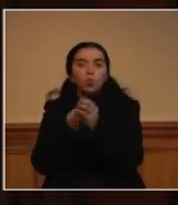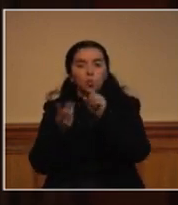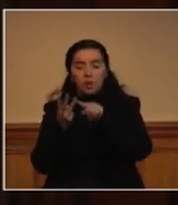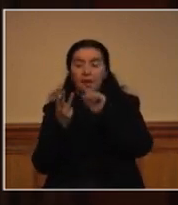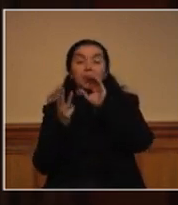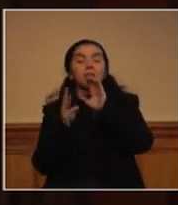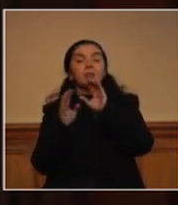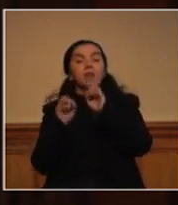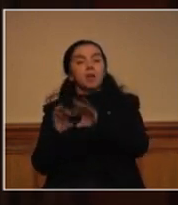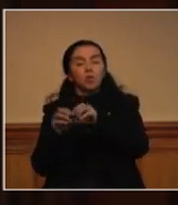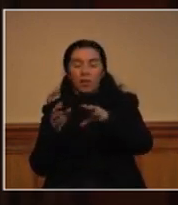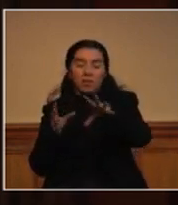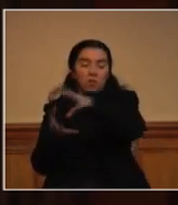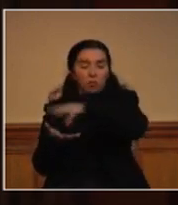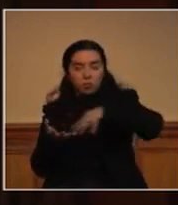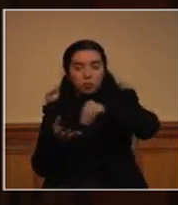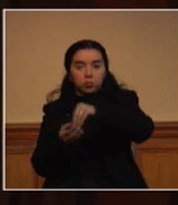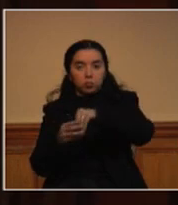educativo del niño. Es